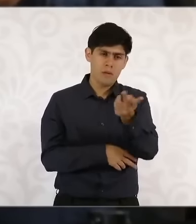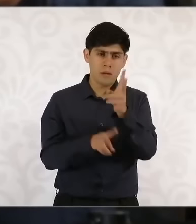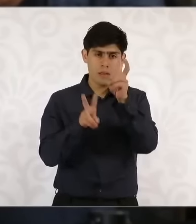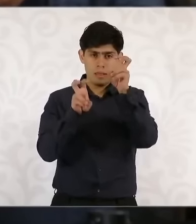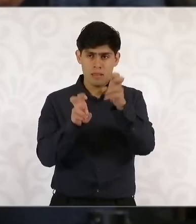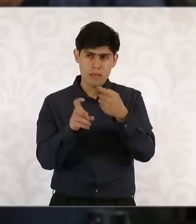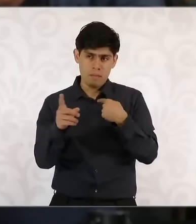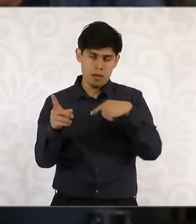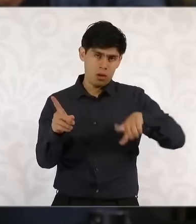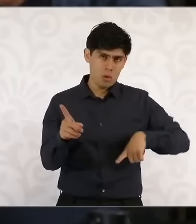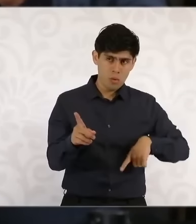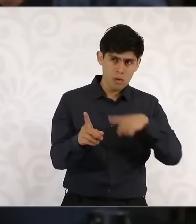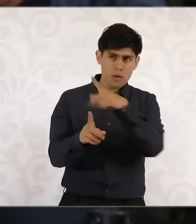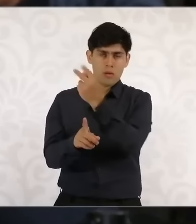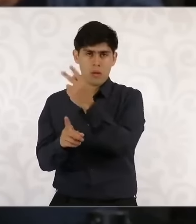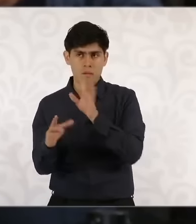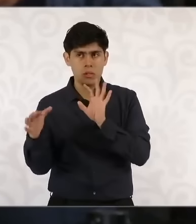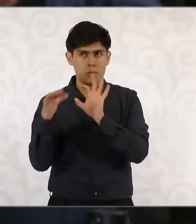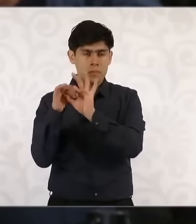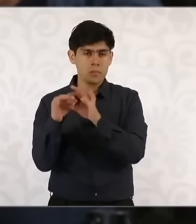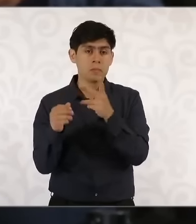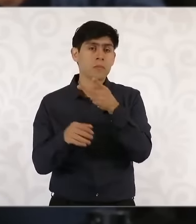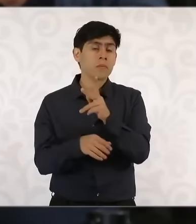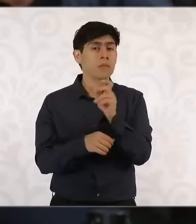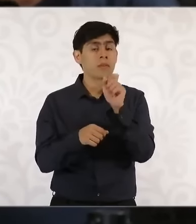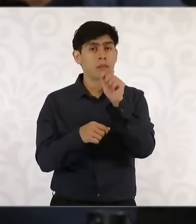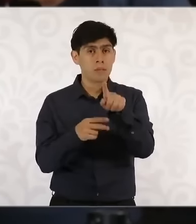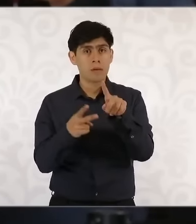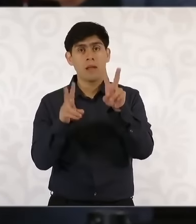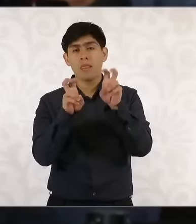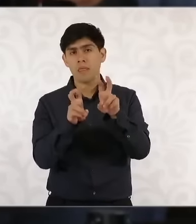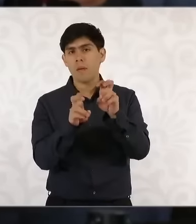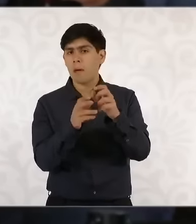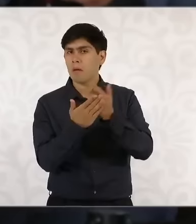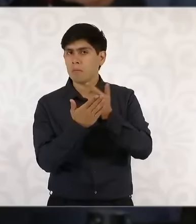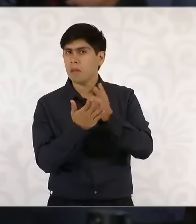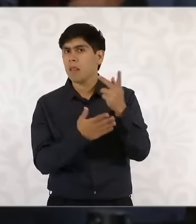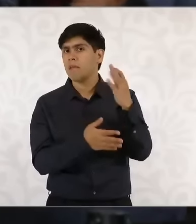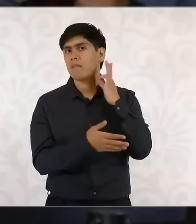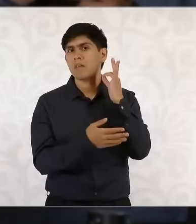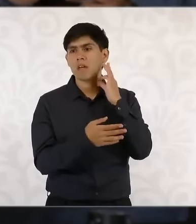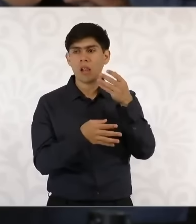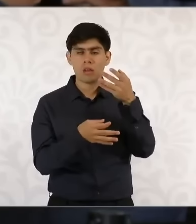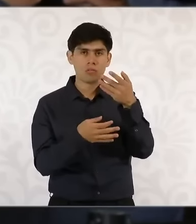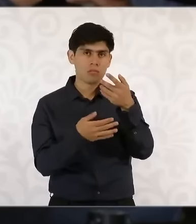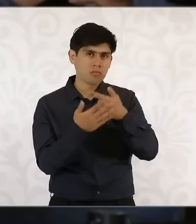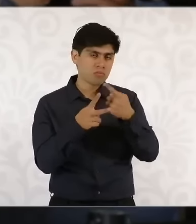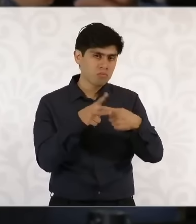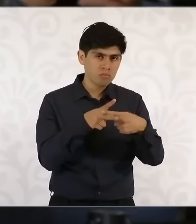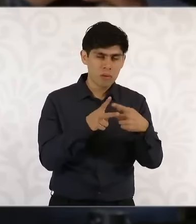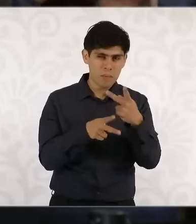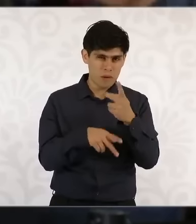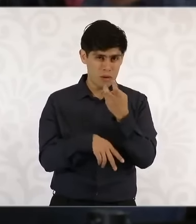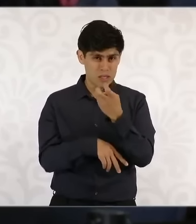concesión, sobre un tema que está ahí pendiente de créditos fiscales, pero ya el uso de una concesión